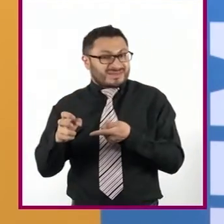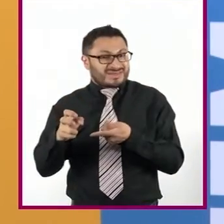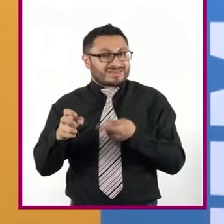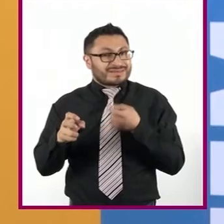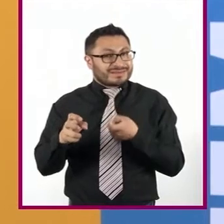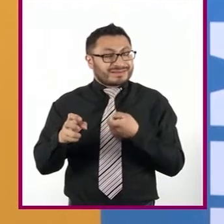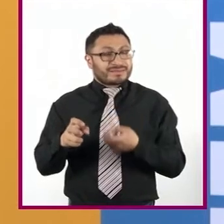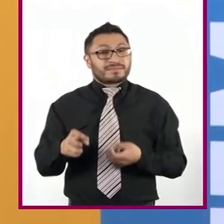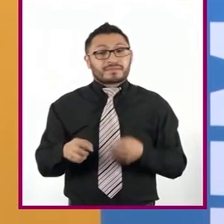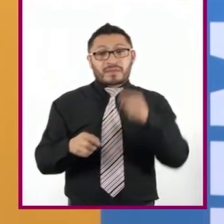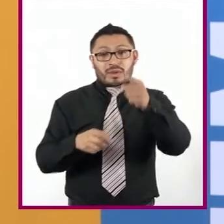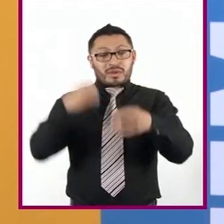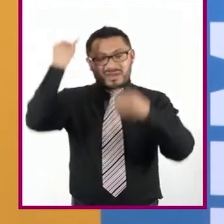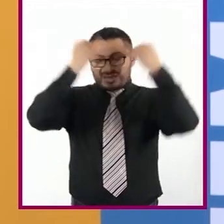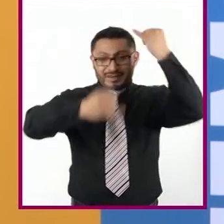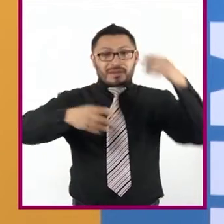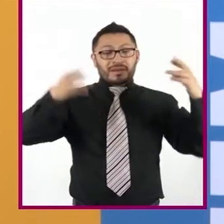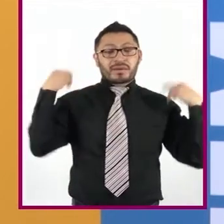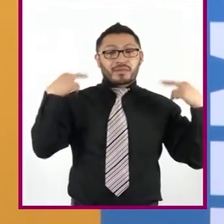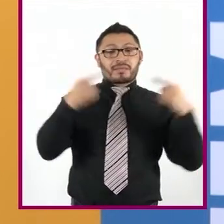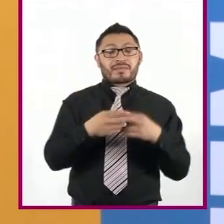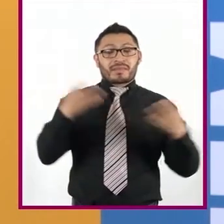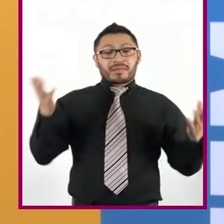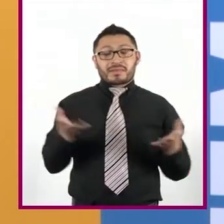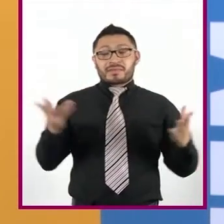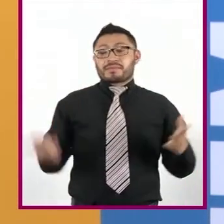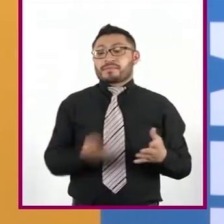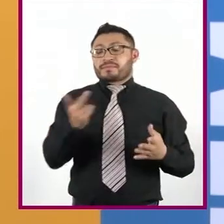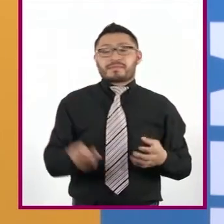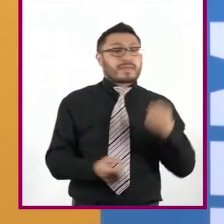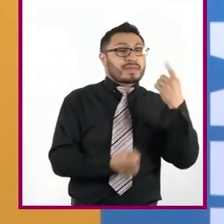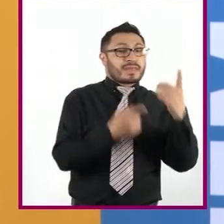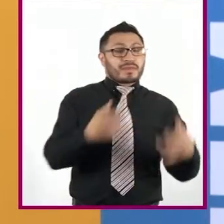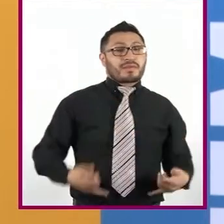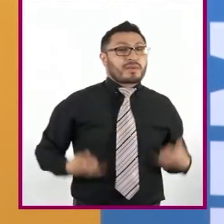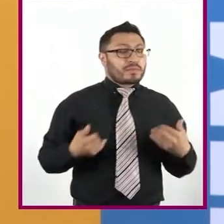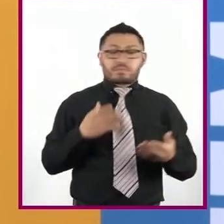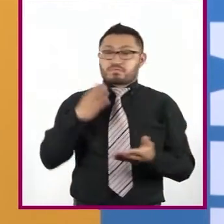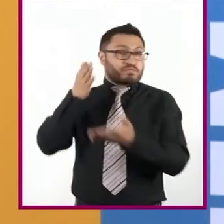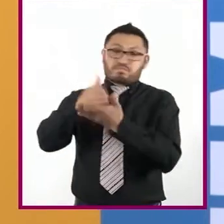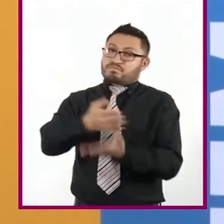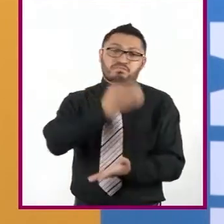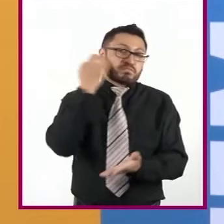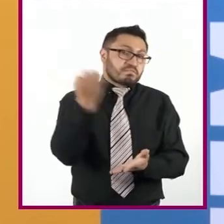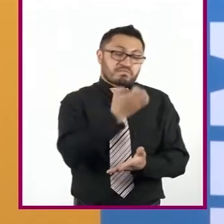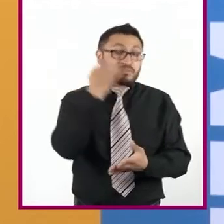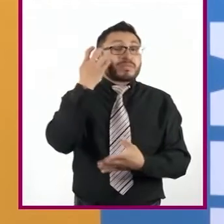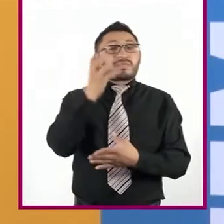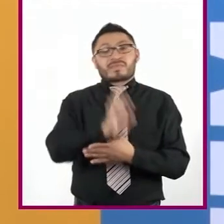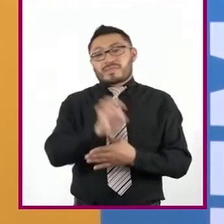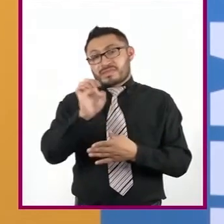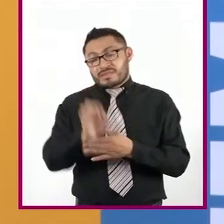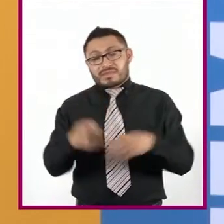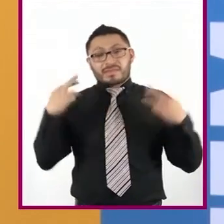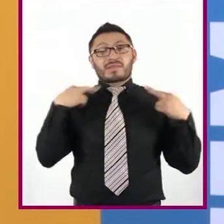la profesora hizo la encuesta, algunos jóvenes no asistieran. En este caso, la profesora tendría que hacer la